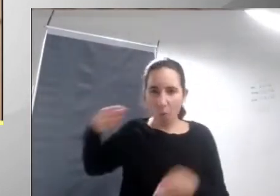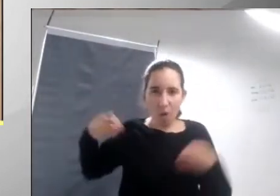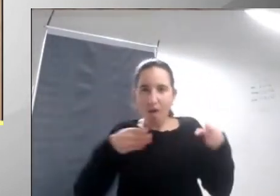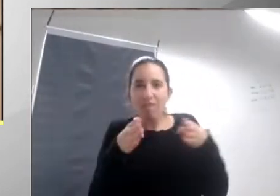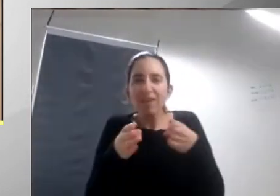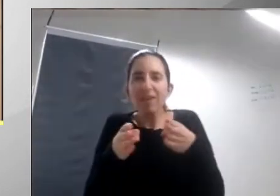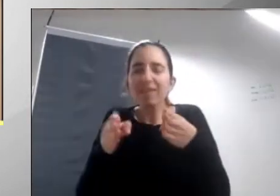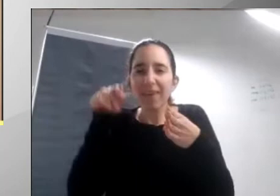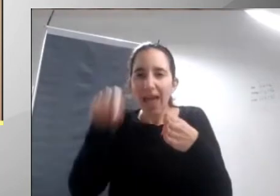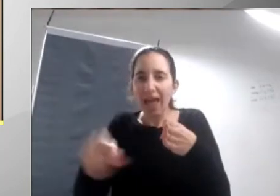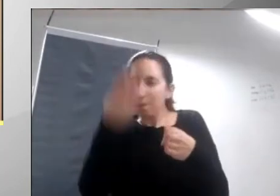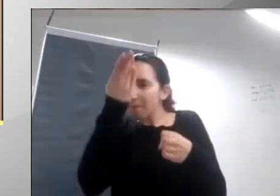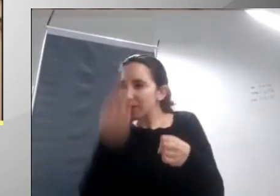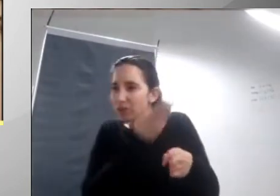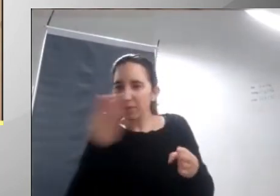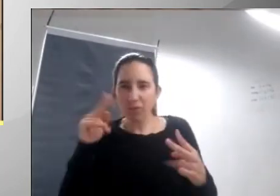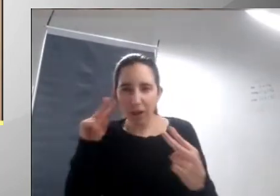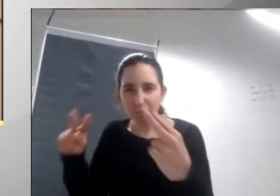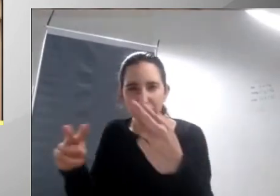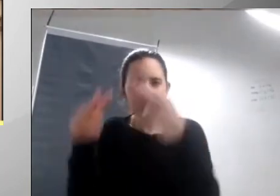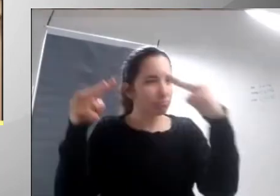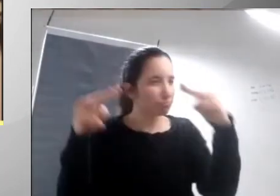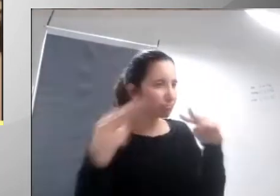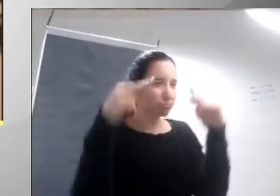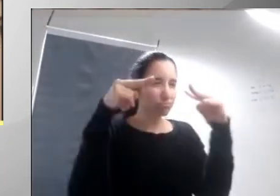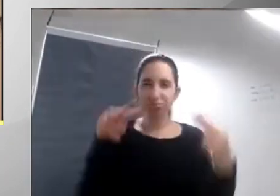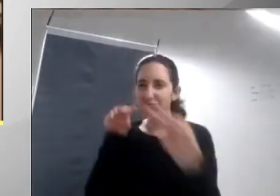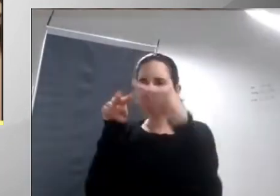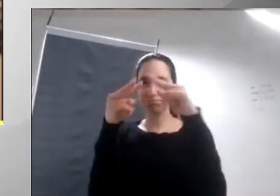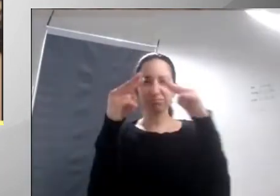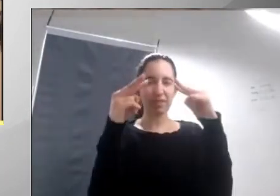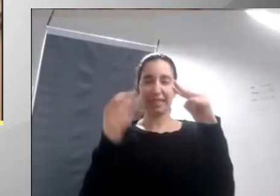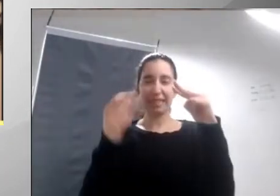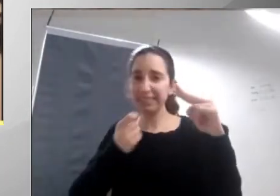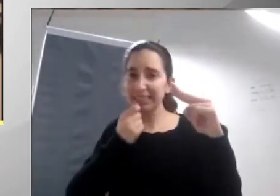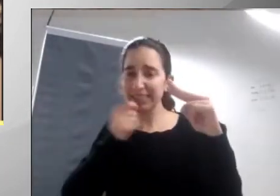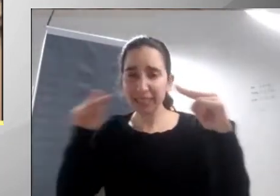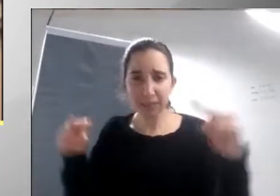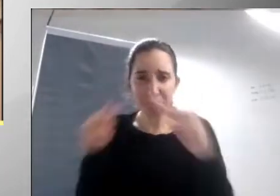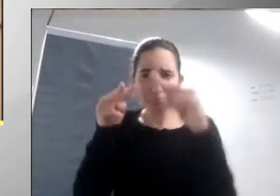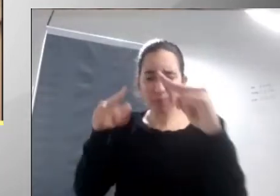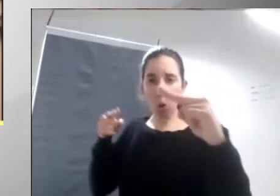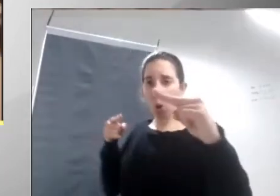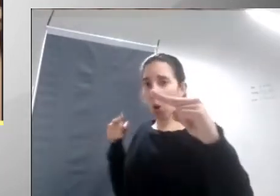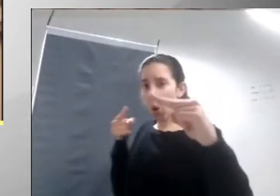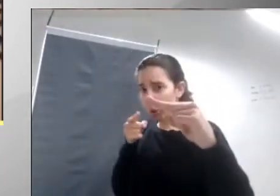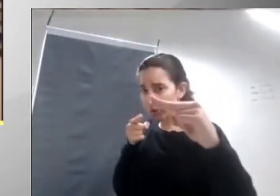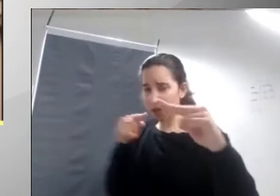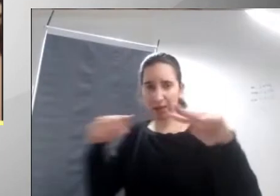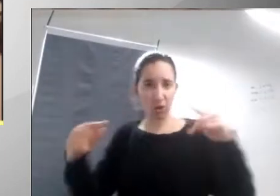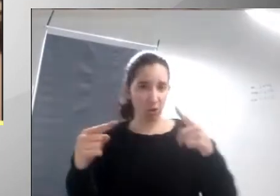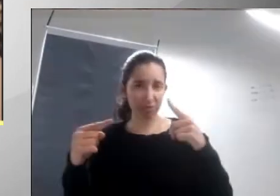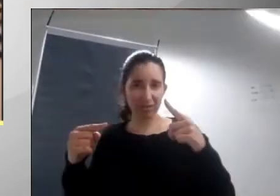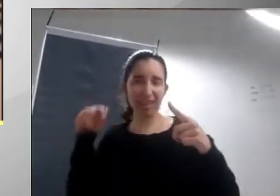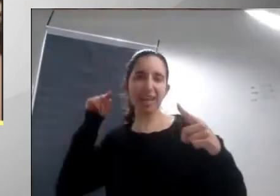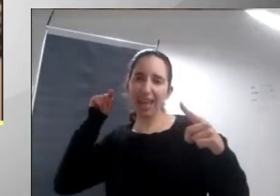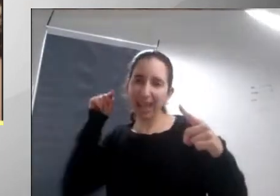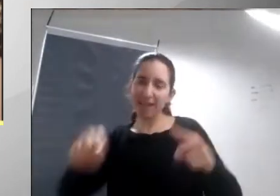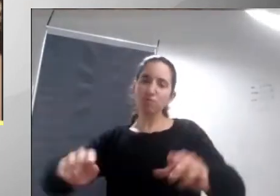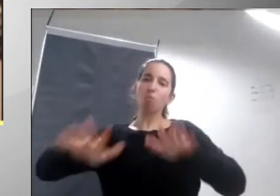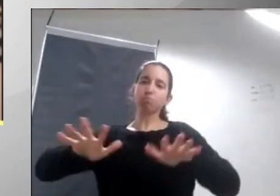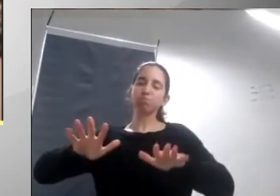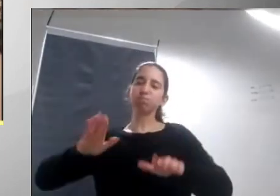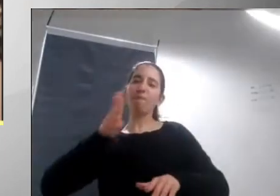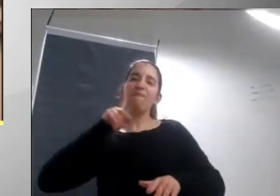los otros. Todo lo que esté en contra de esto es lo que podemos llamar biopoder,